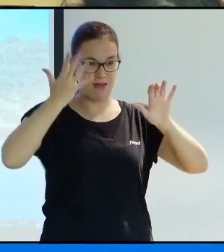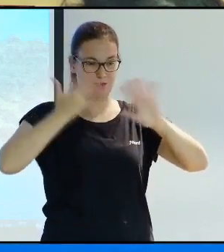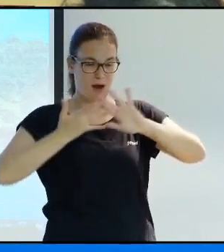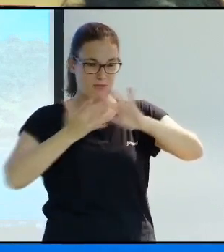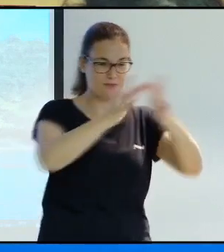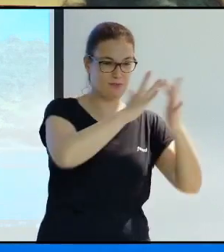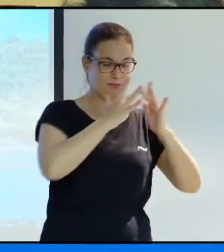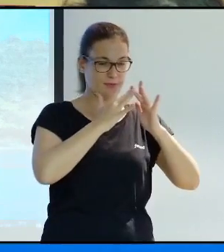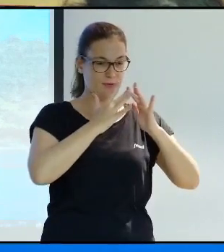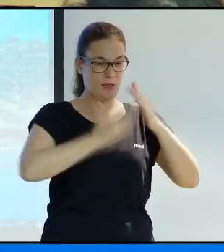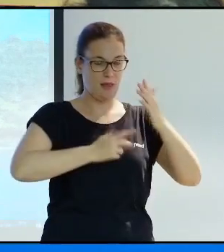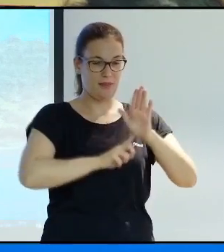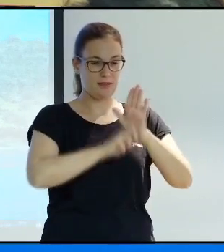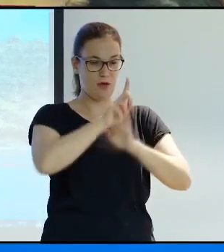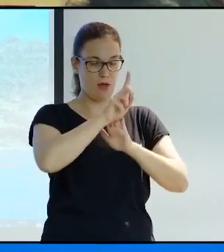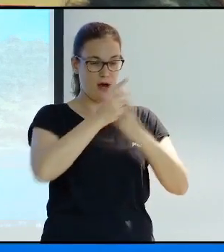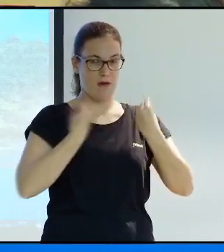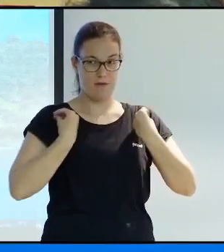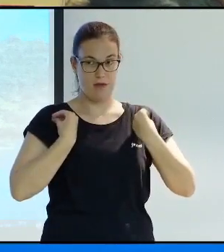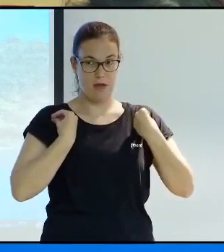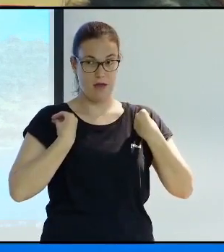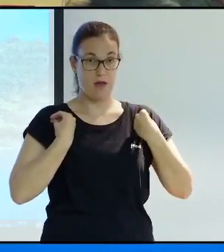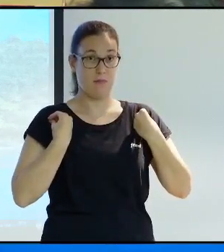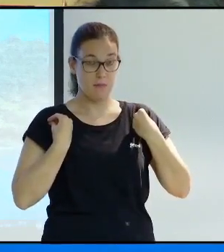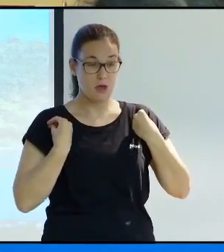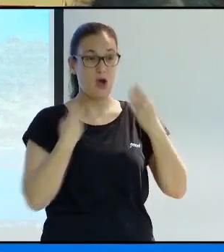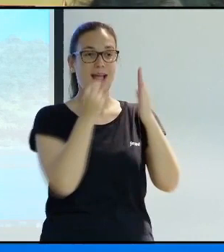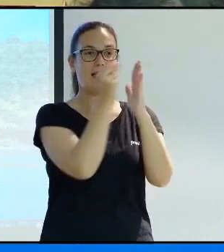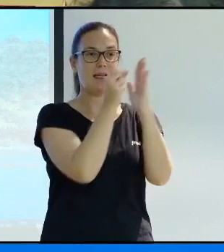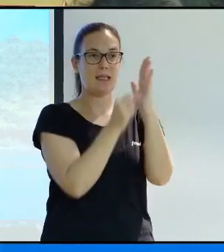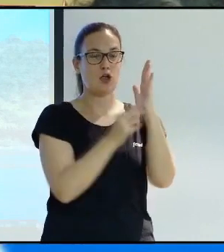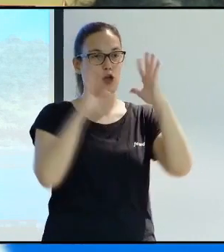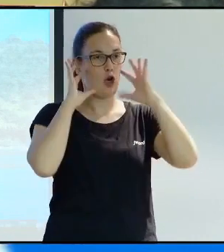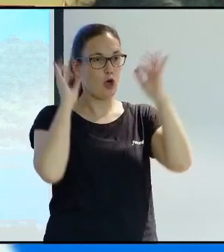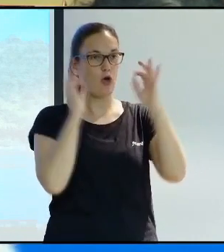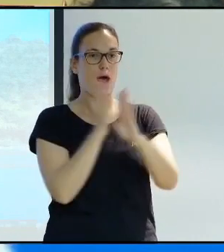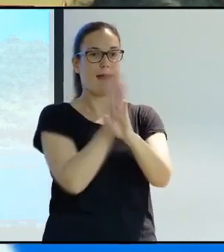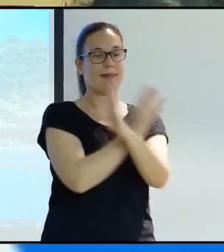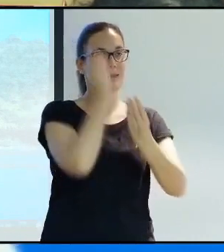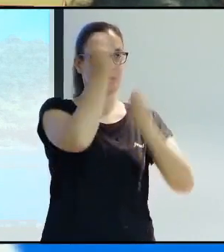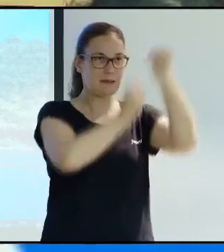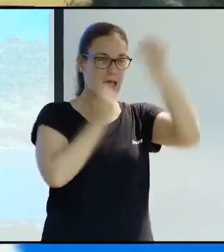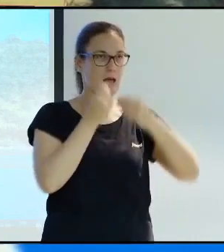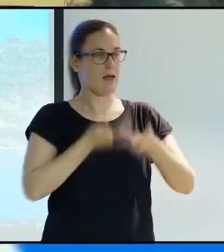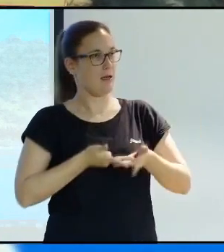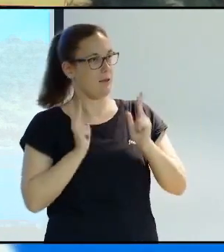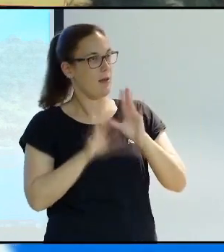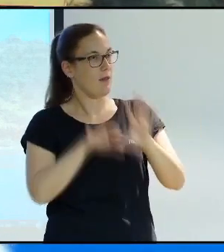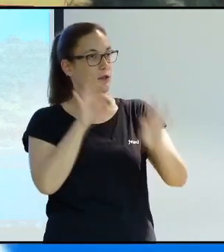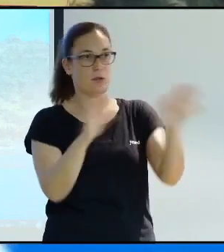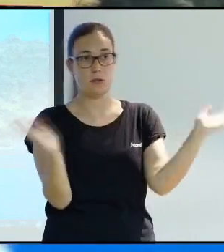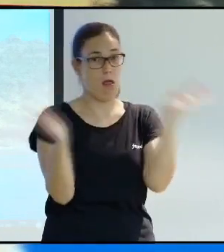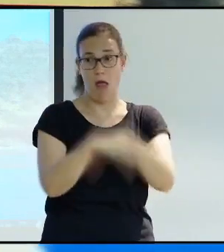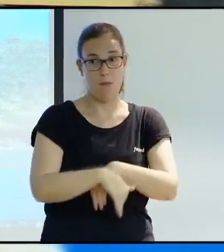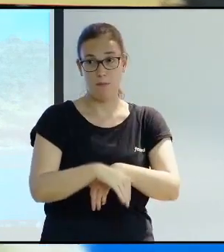autor, no pasan funcionalmente por criterios de racionalidad, de pensar, deliberar y tomar decisiones, sino